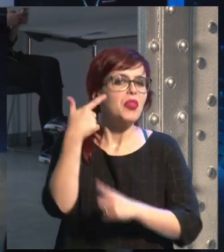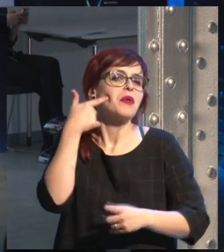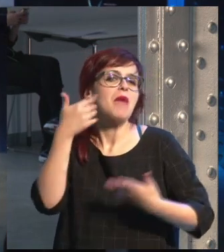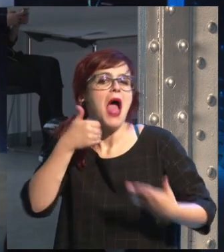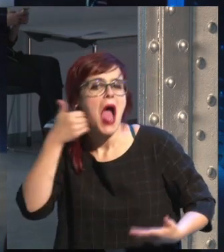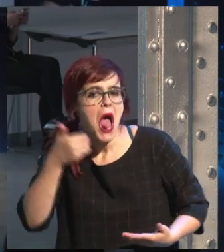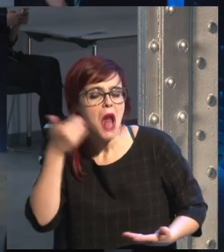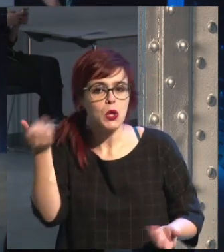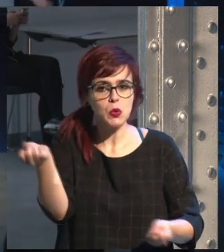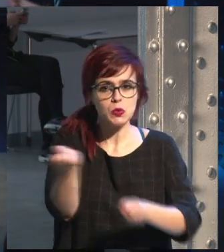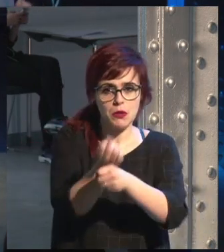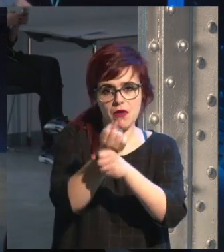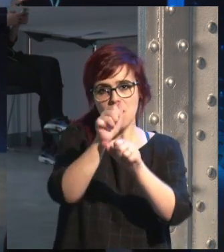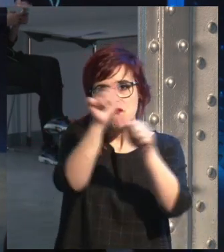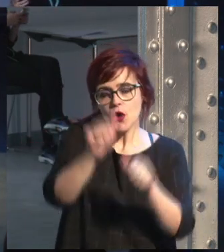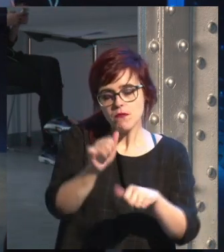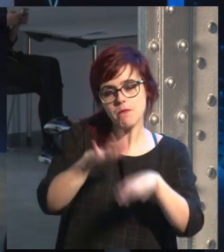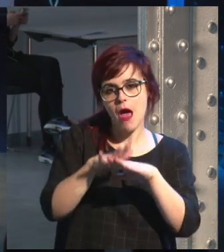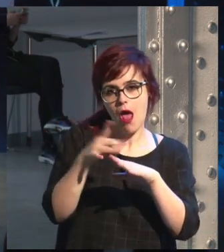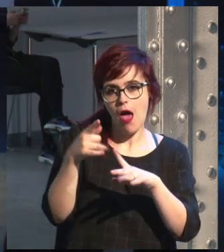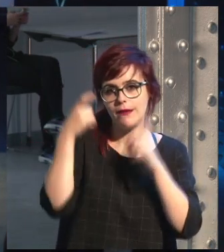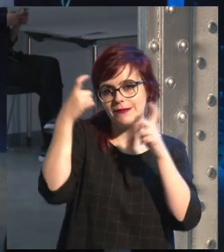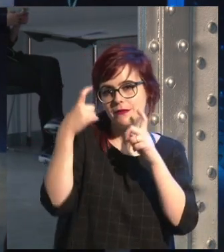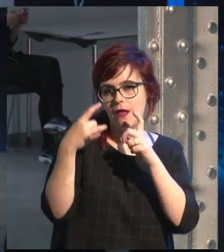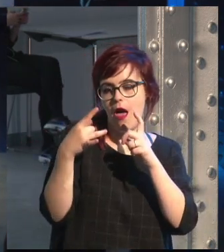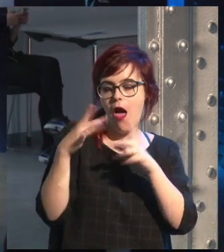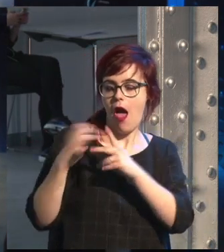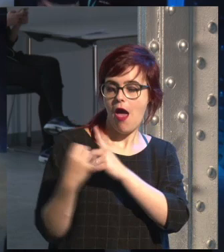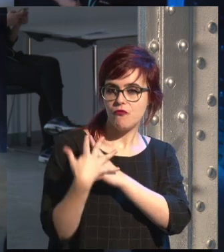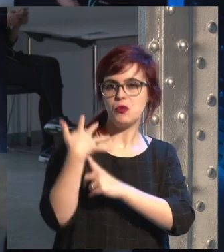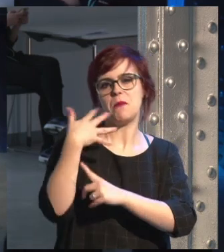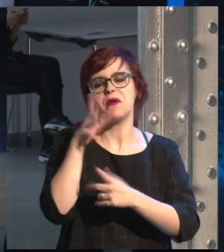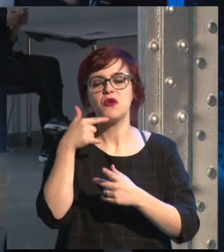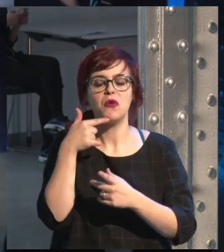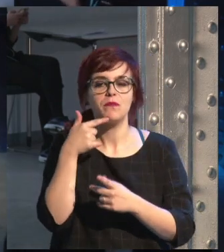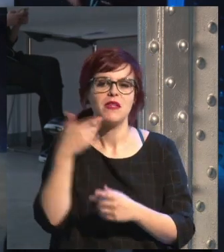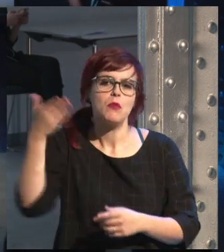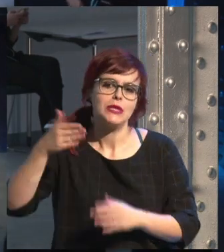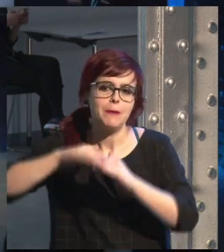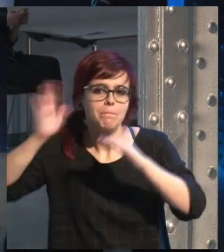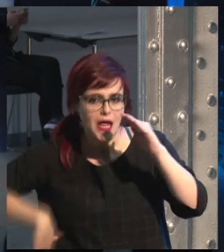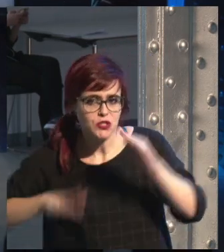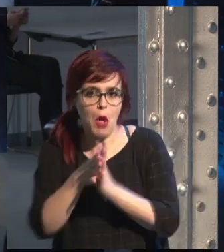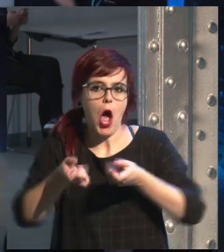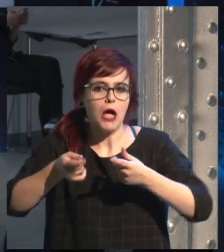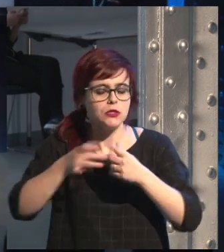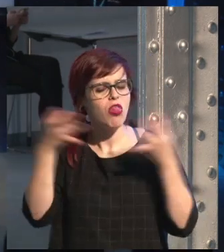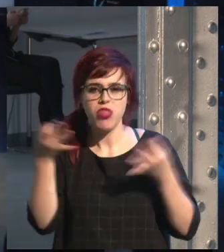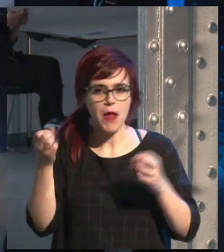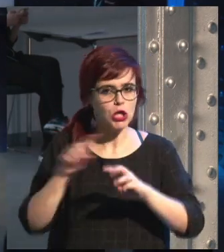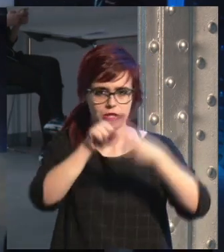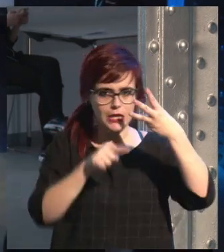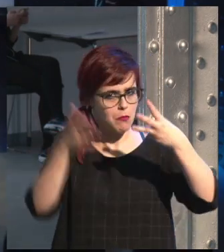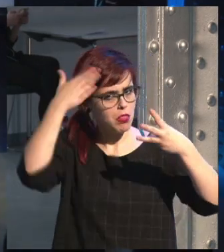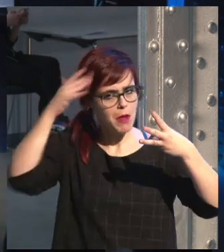hay métodos para también usarlos en realidad virtual, pero digamos que no merece la pena tanto el gasto como que atacar